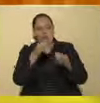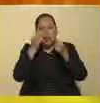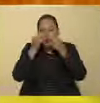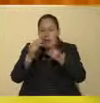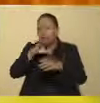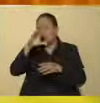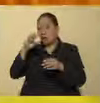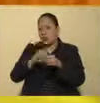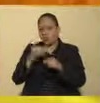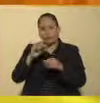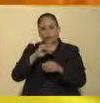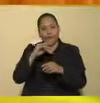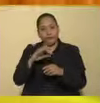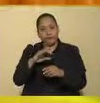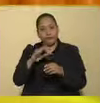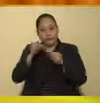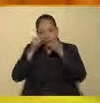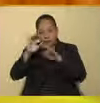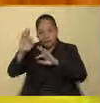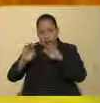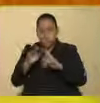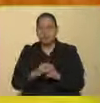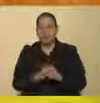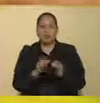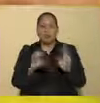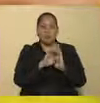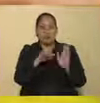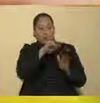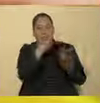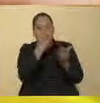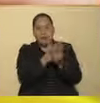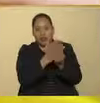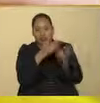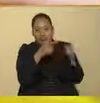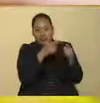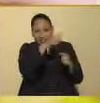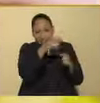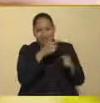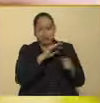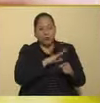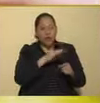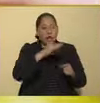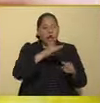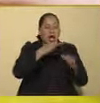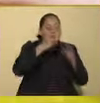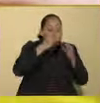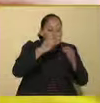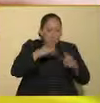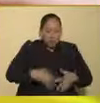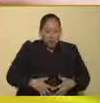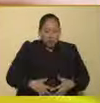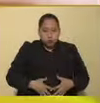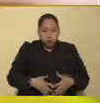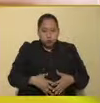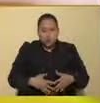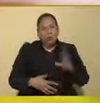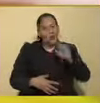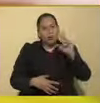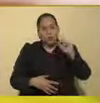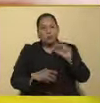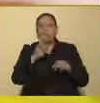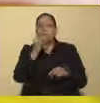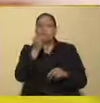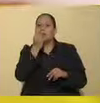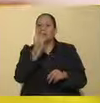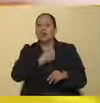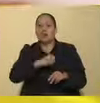atención. No, no, podemos ir a comer tacos en la esquina que también nos llenan la panza, pero mejor comemos cosas sanas,